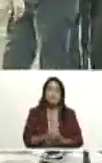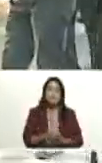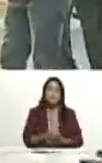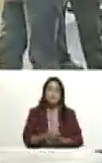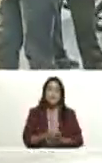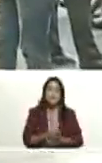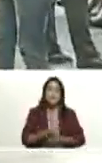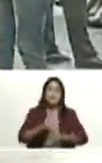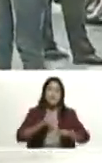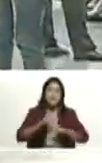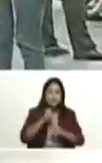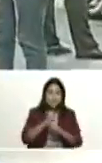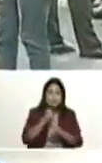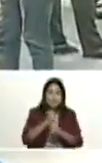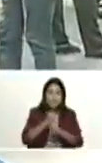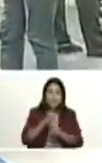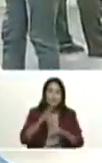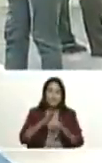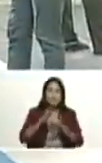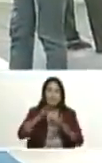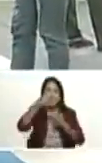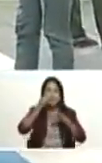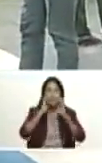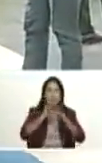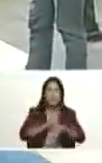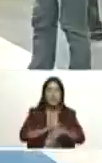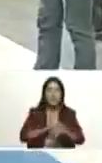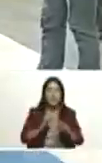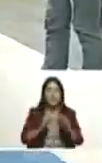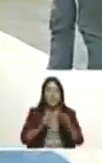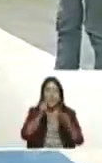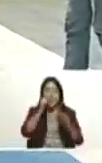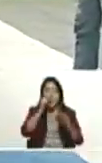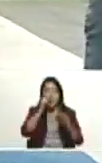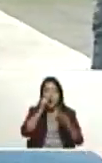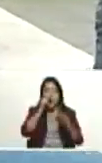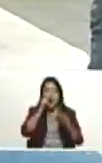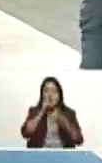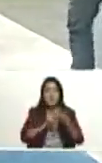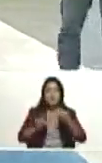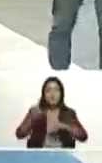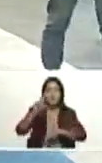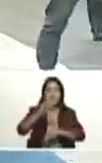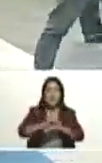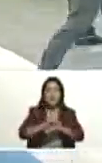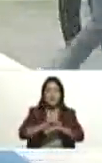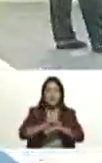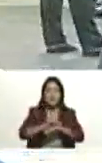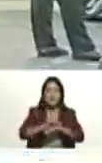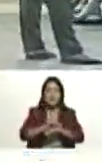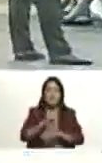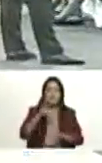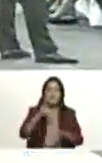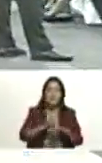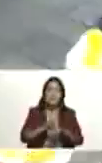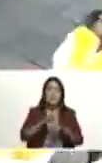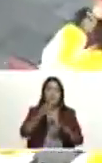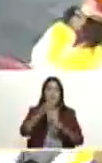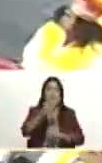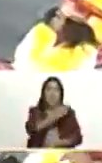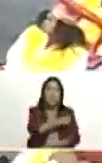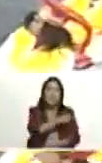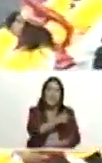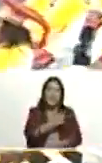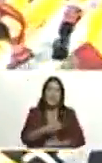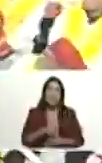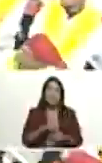centros asistenciales, JICA. Rafael José Carrillo, licenciado especialista en gestión integral de centros asistenciales.